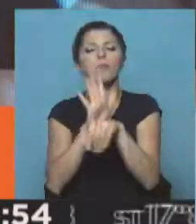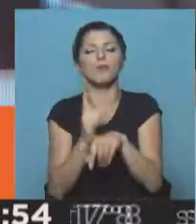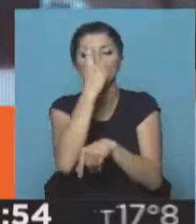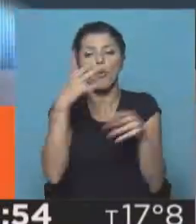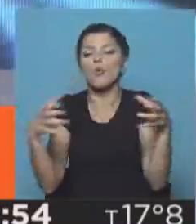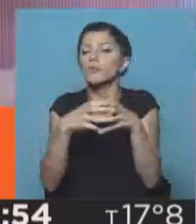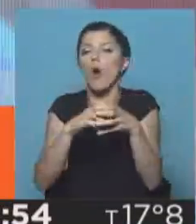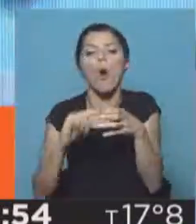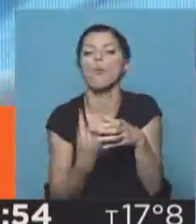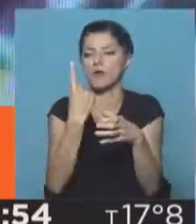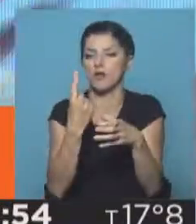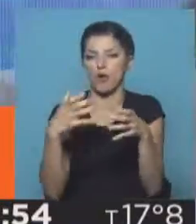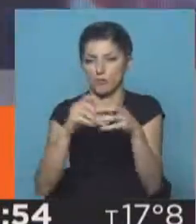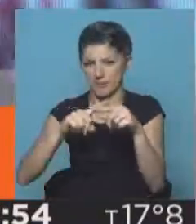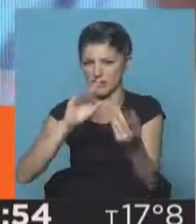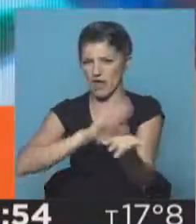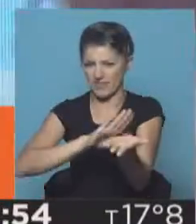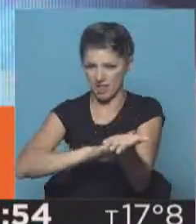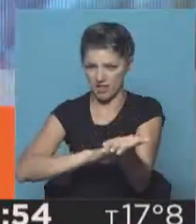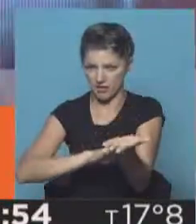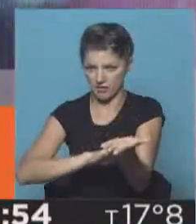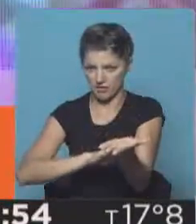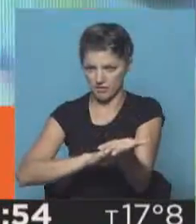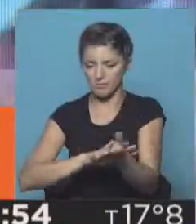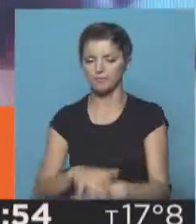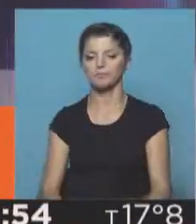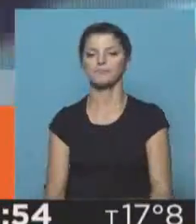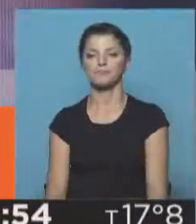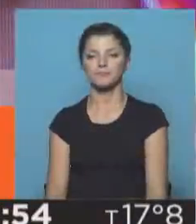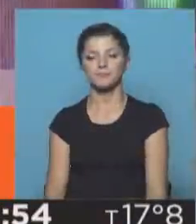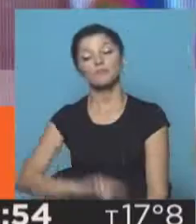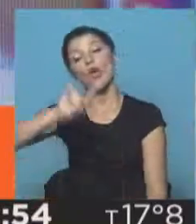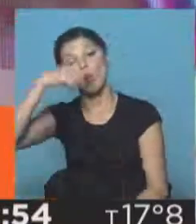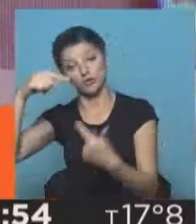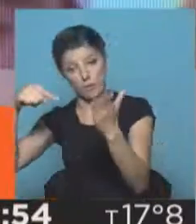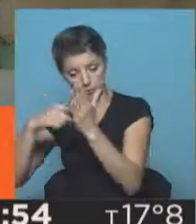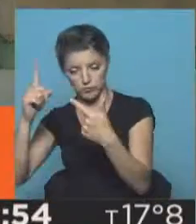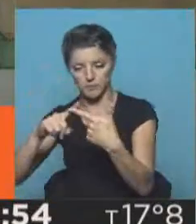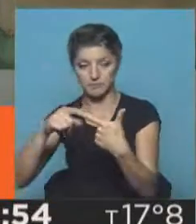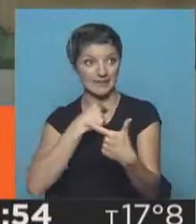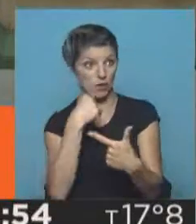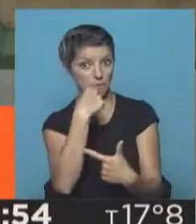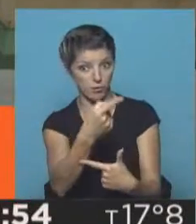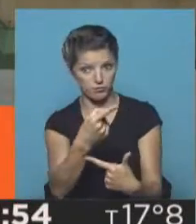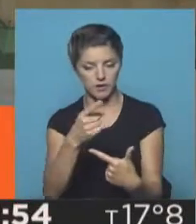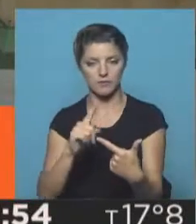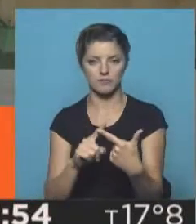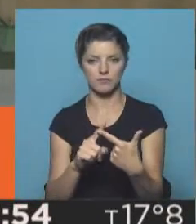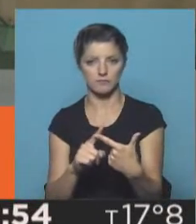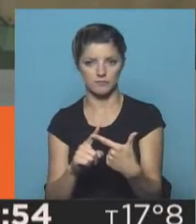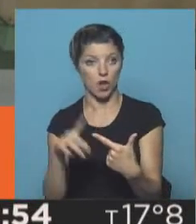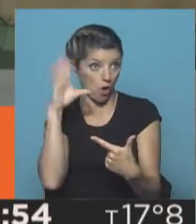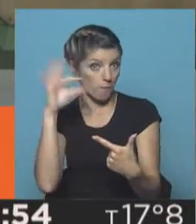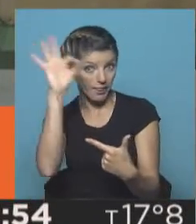único, esta izquierda o este progresismo de la región. Y el otro punto sobre el cual te quiero preguntar y pedir tu opinión,